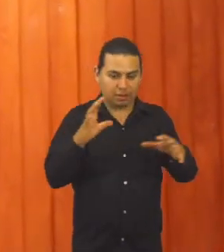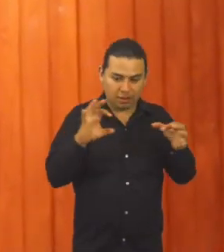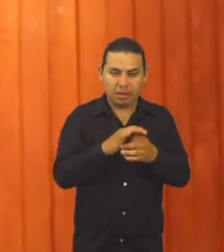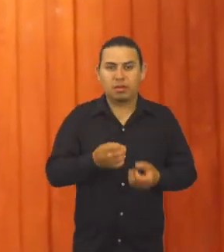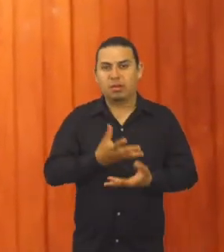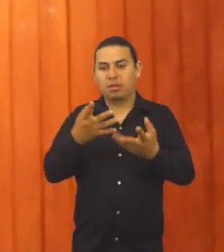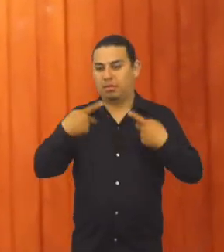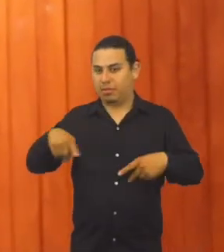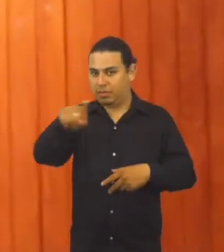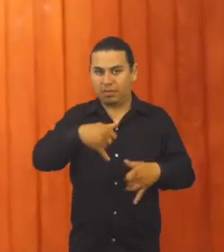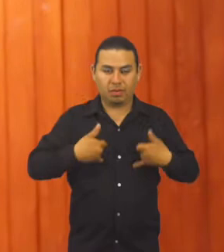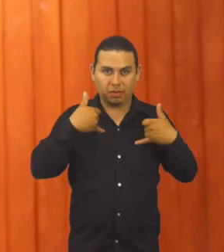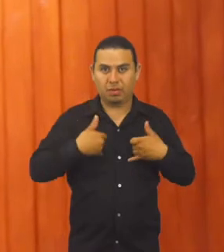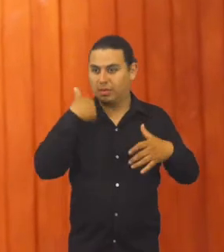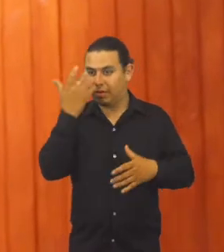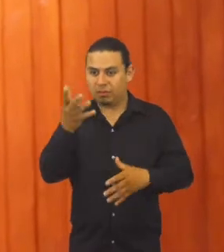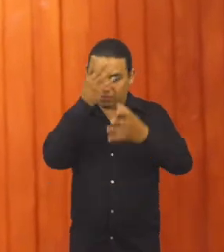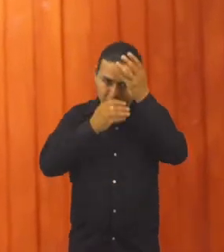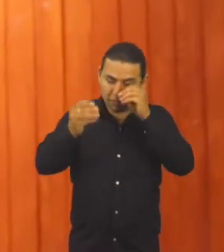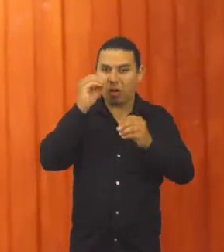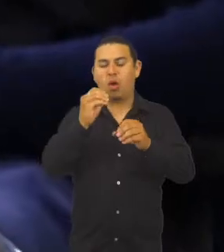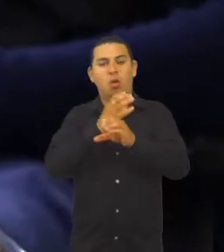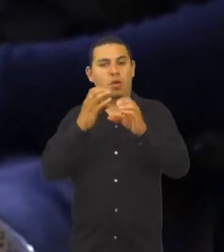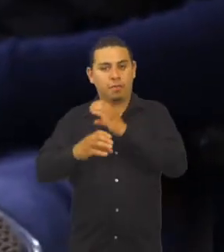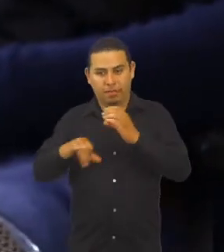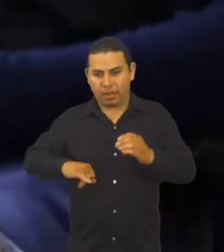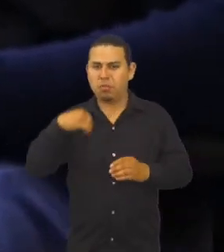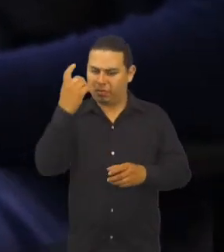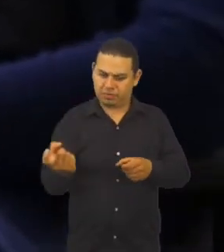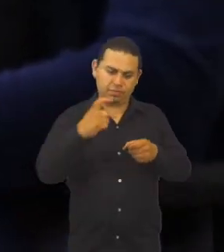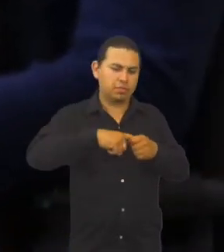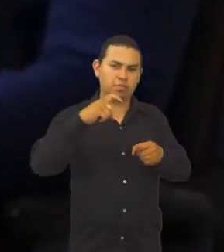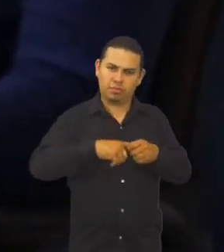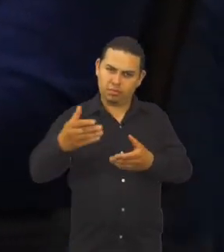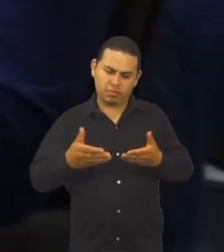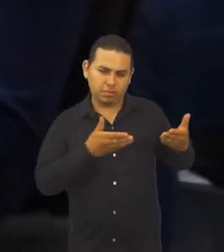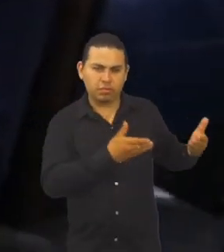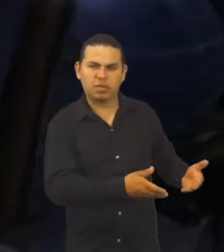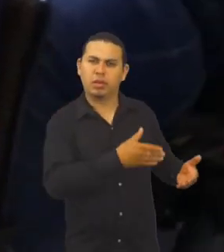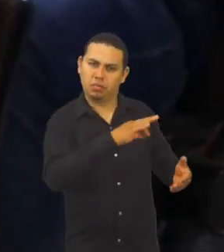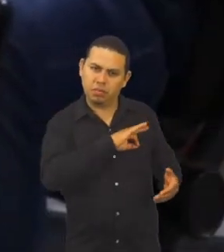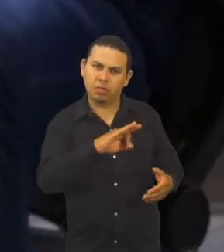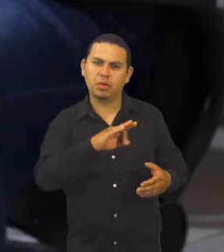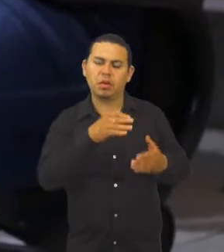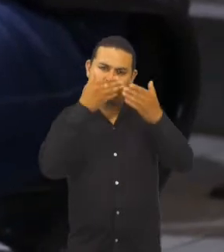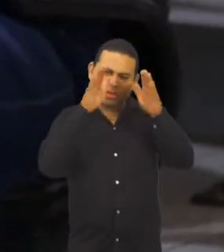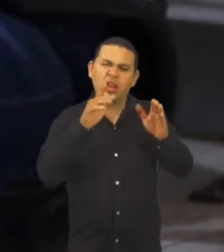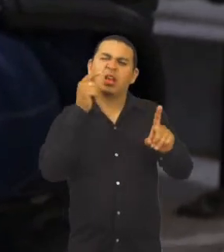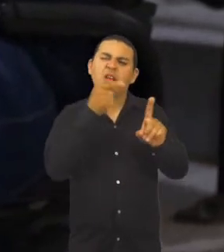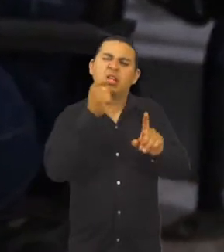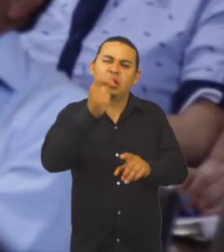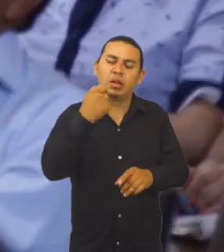casa de estudios con la Defensoría Pública del Estado, desde luego brindarle la oportunidad a todos los jóvenes, a todos ustedes, para que se puedan acercar por medio